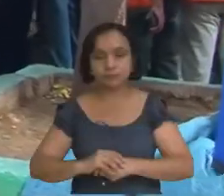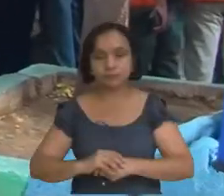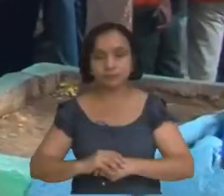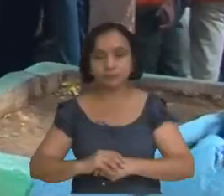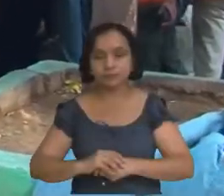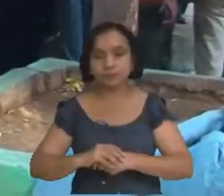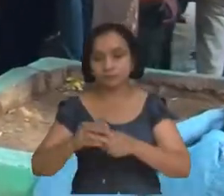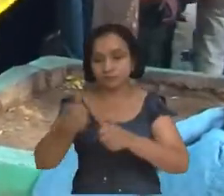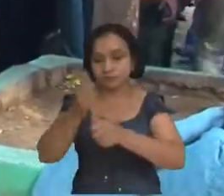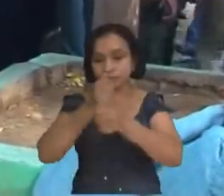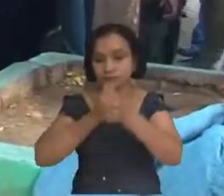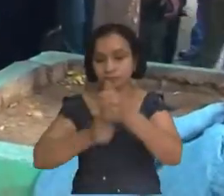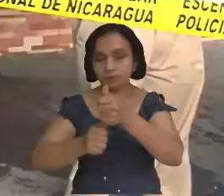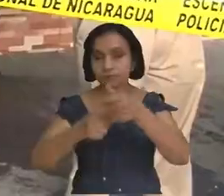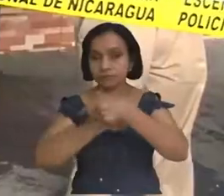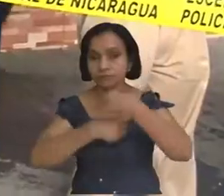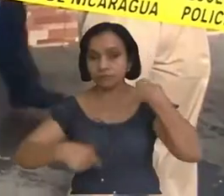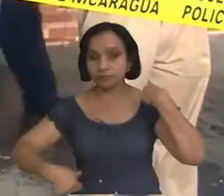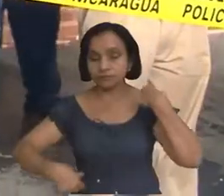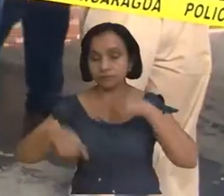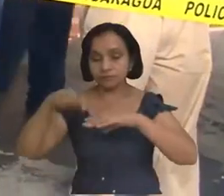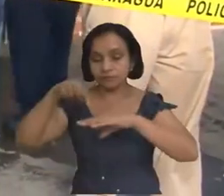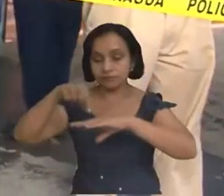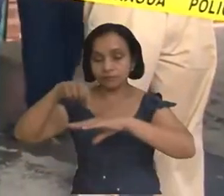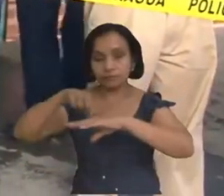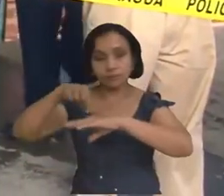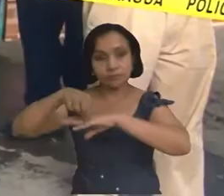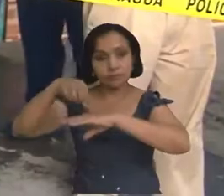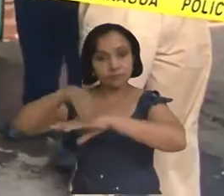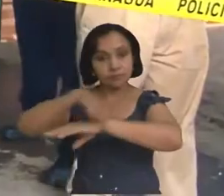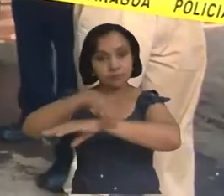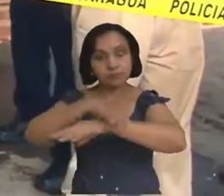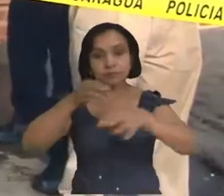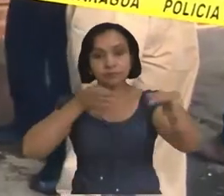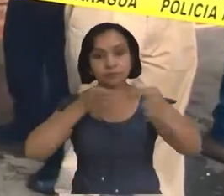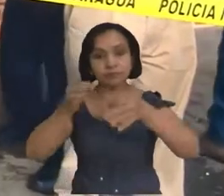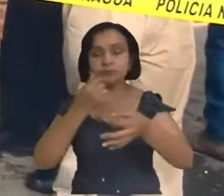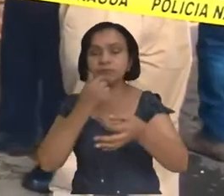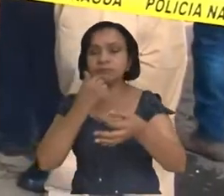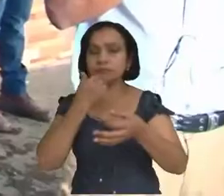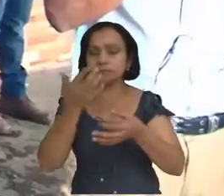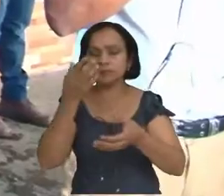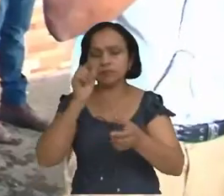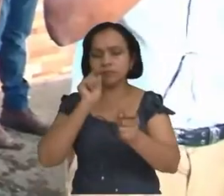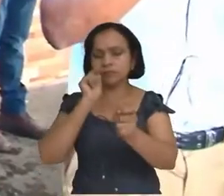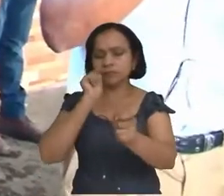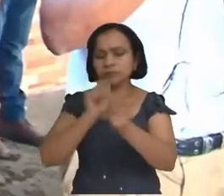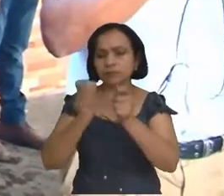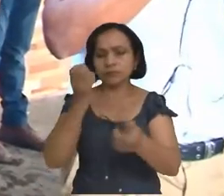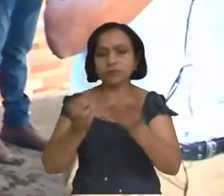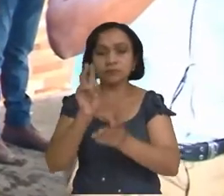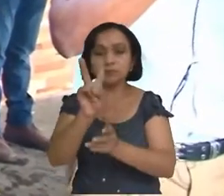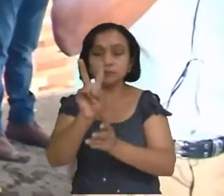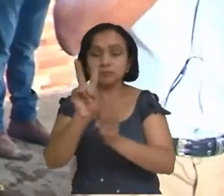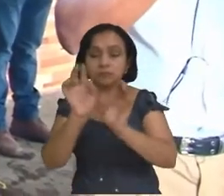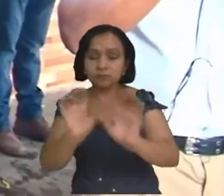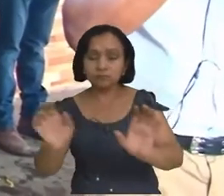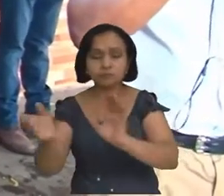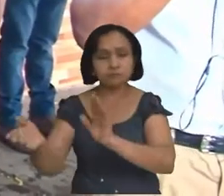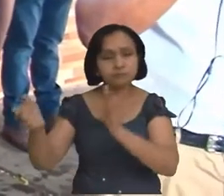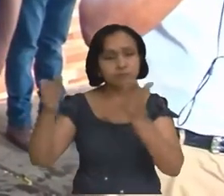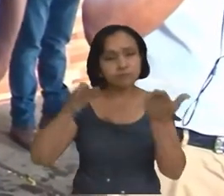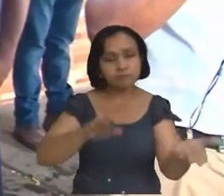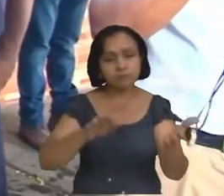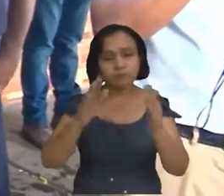La vicepresidenta de Nicaragua, compañera Rosario Murillo, dio a conocer la causa que originó el incendio que cobró la vida de dos niños en el barrio